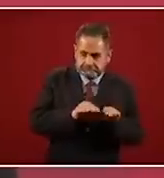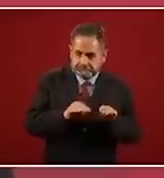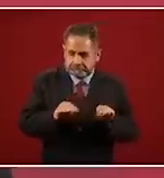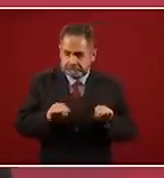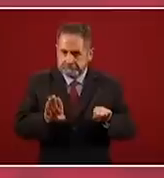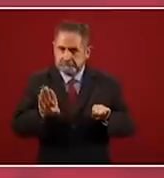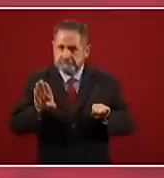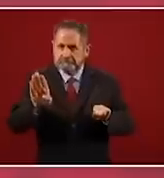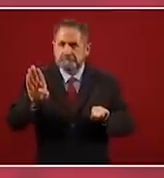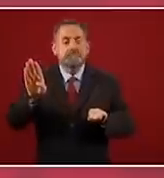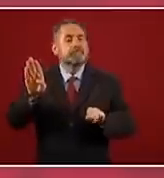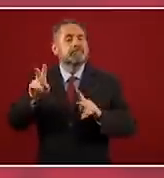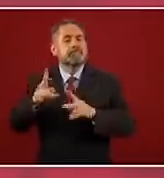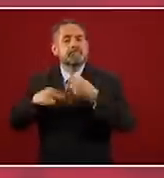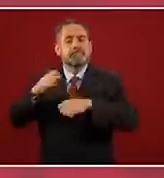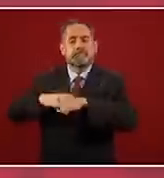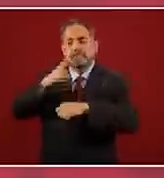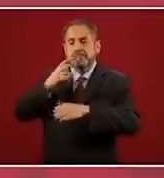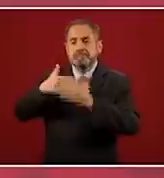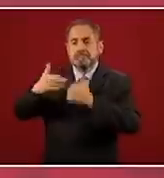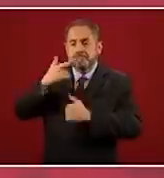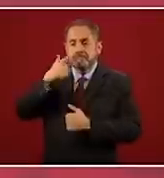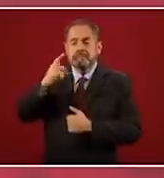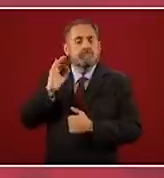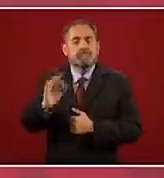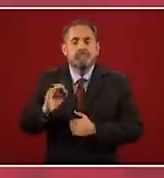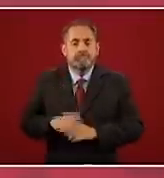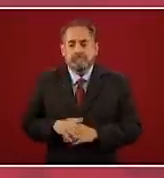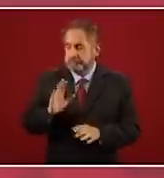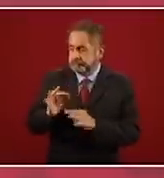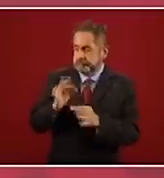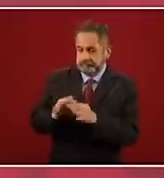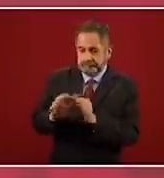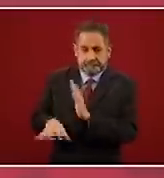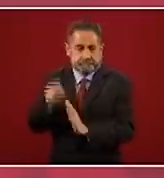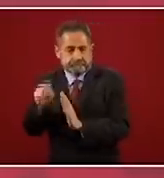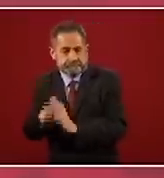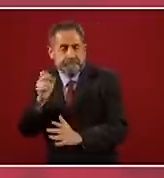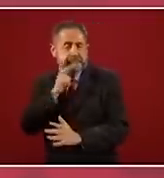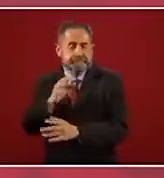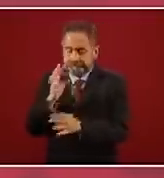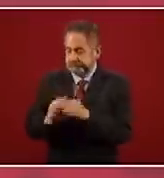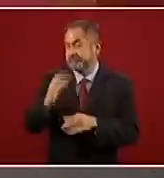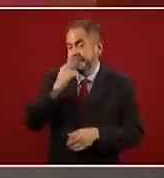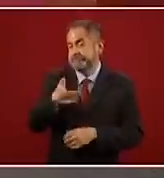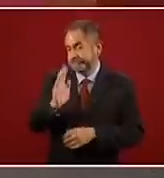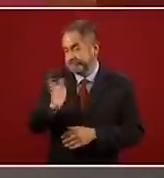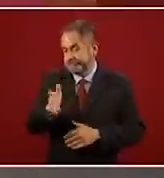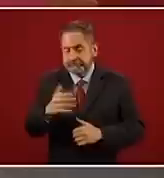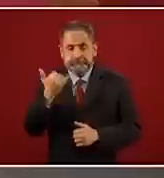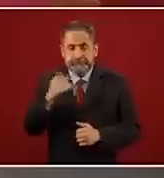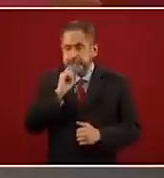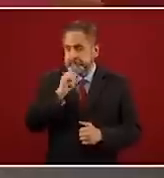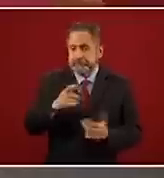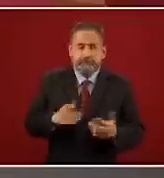tenemos un repunte en la producción, en la extracción de crudo, y vamos a